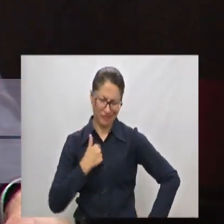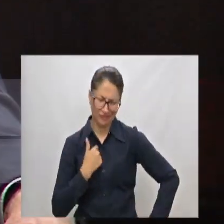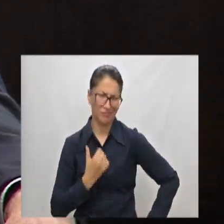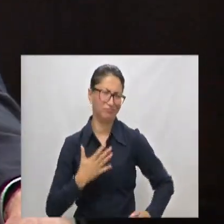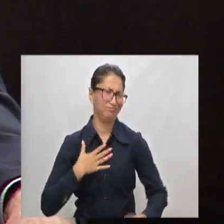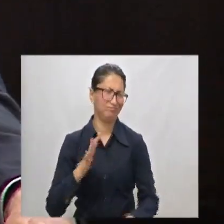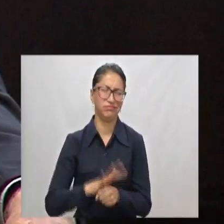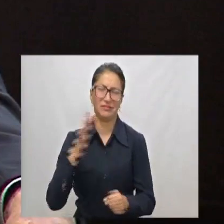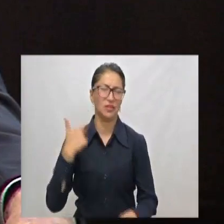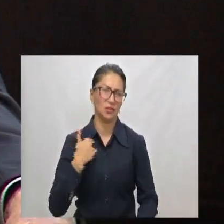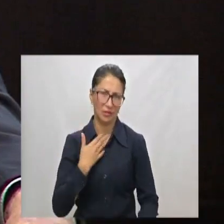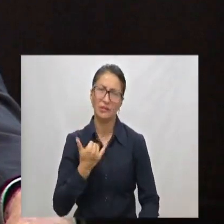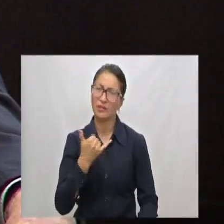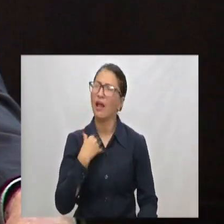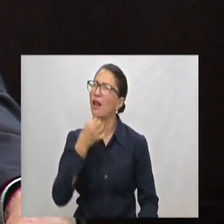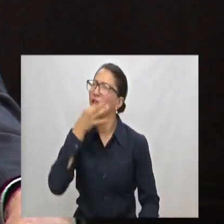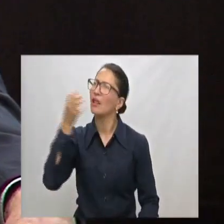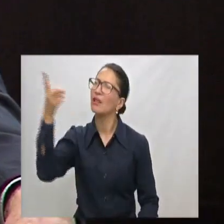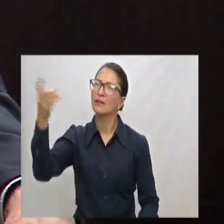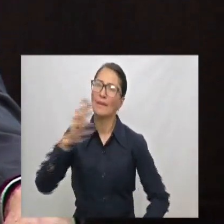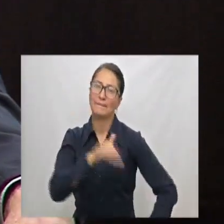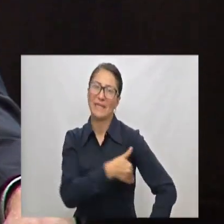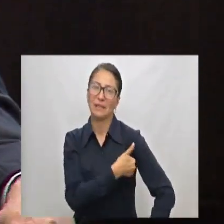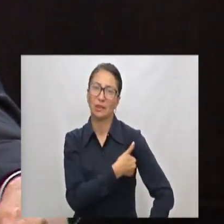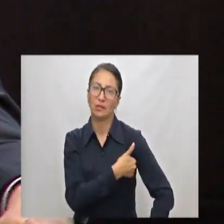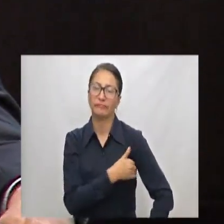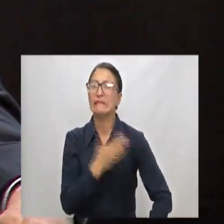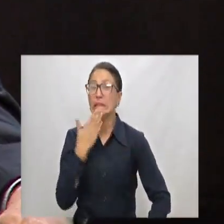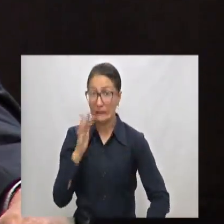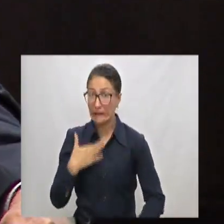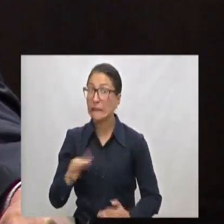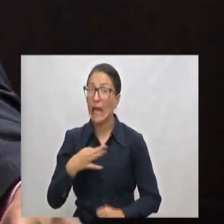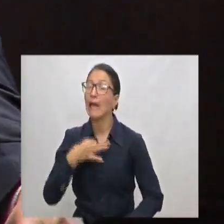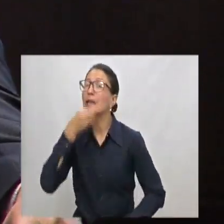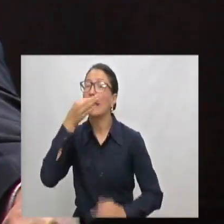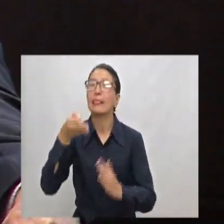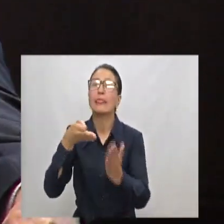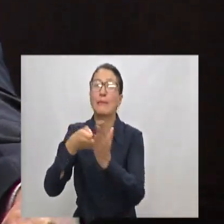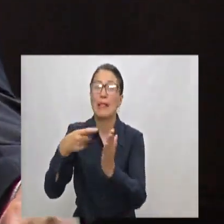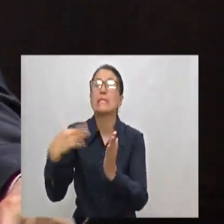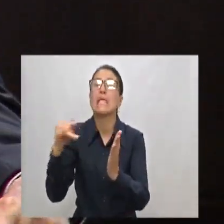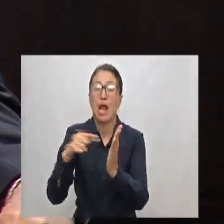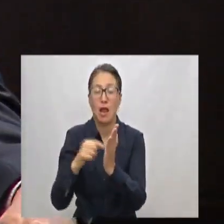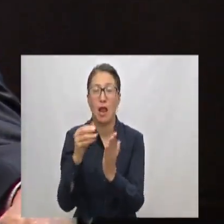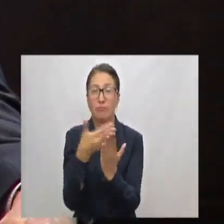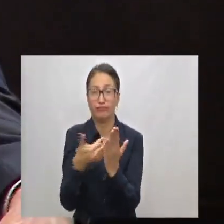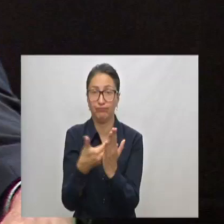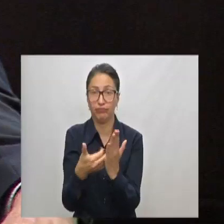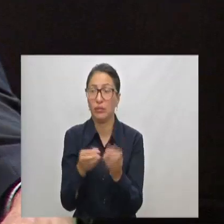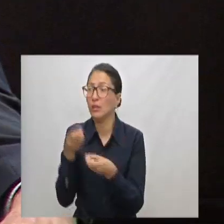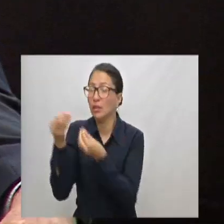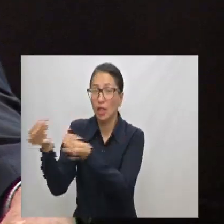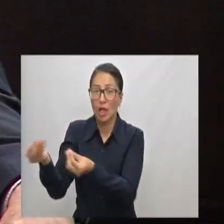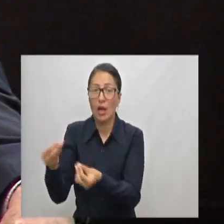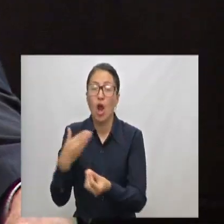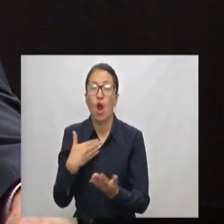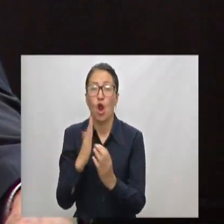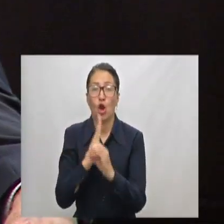hice mi manifestación, se lo dije al ministro. La demanda está hecha, está redactada por la